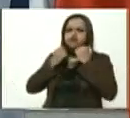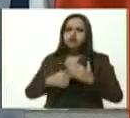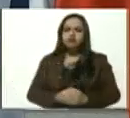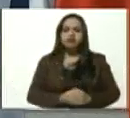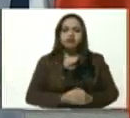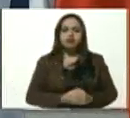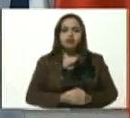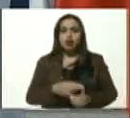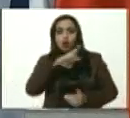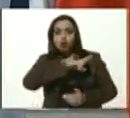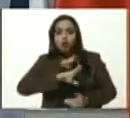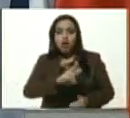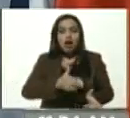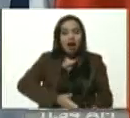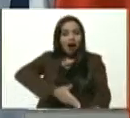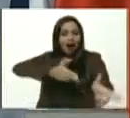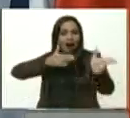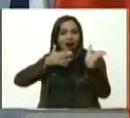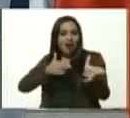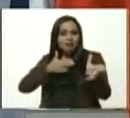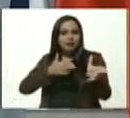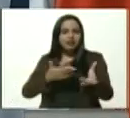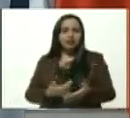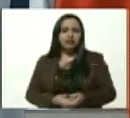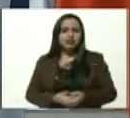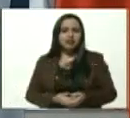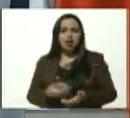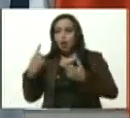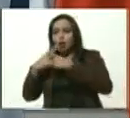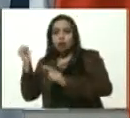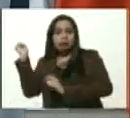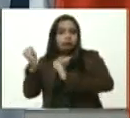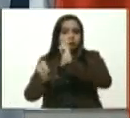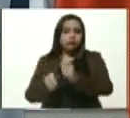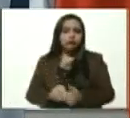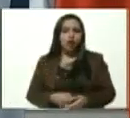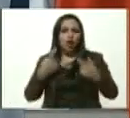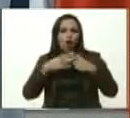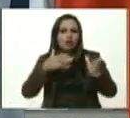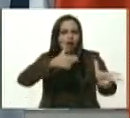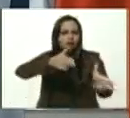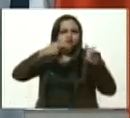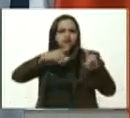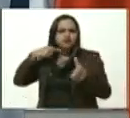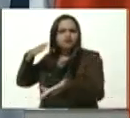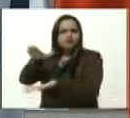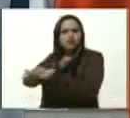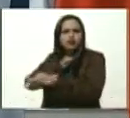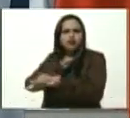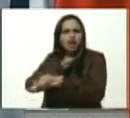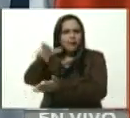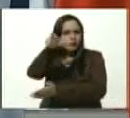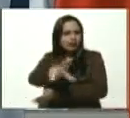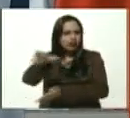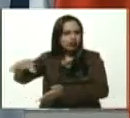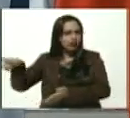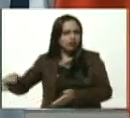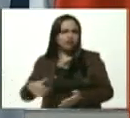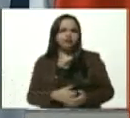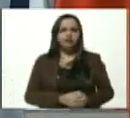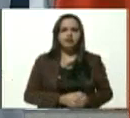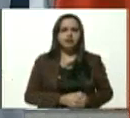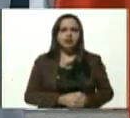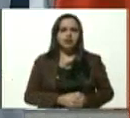utilizando armas convencionales y no convencionales que dispararon a matar a civiles,